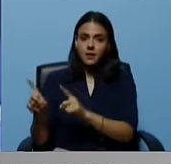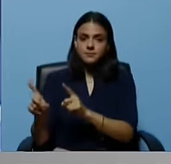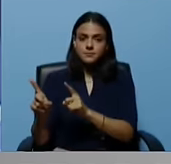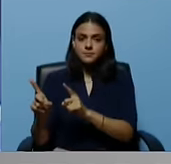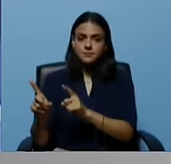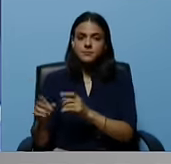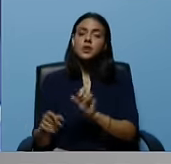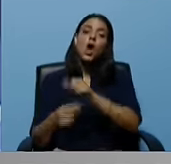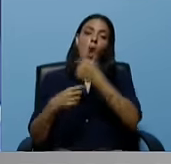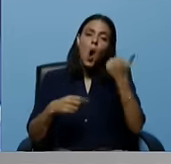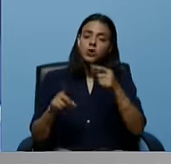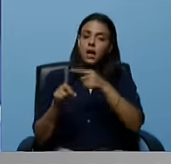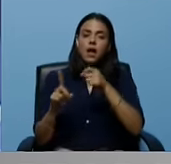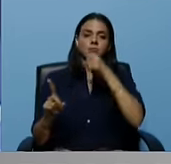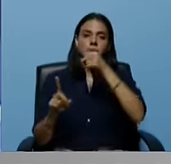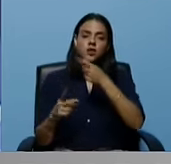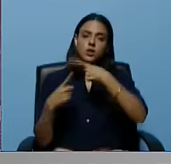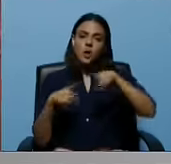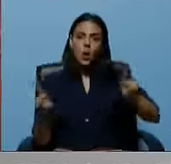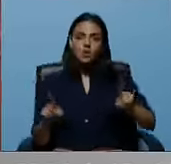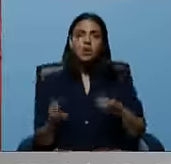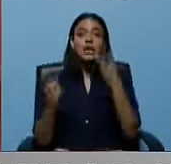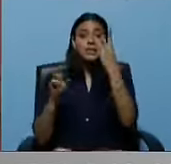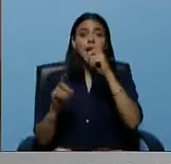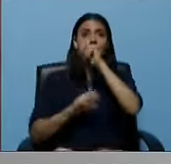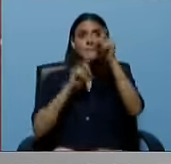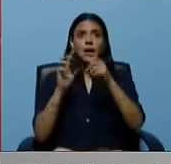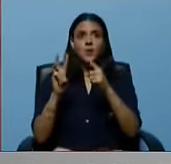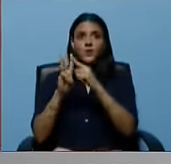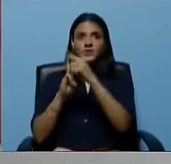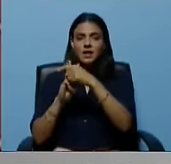Mariana, y cerramos. Con 3 preguntas.